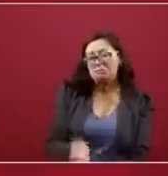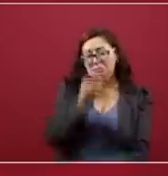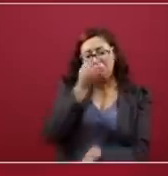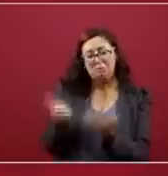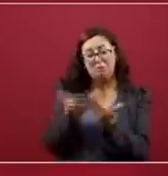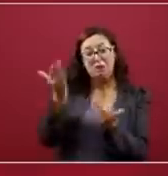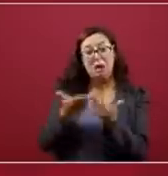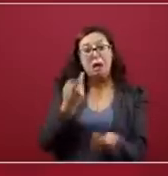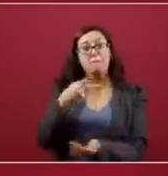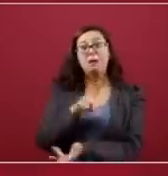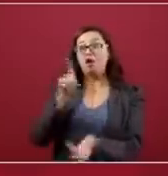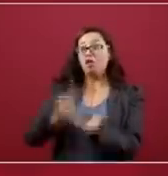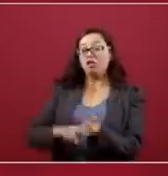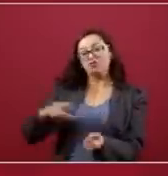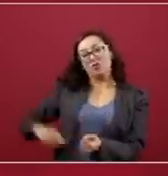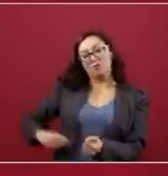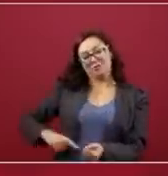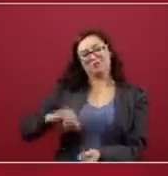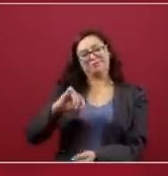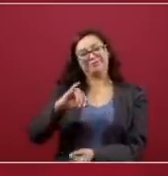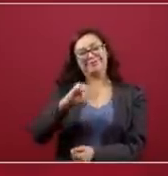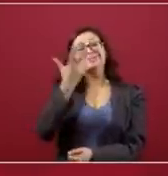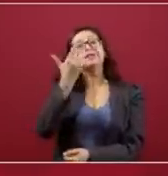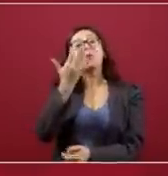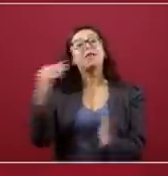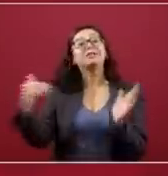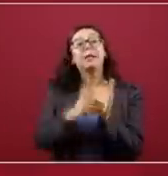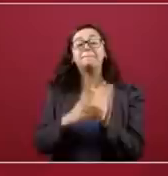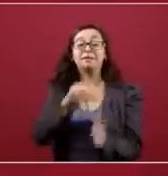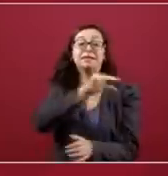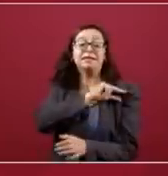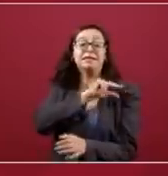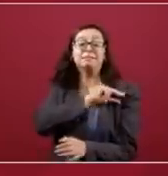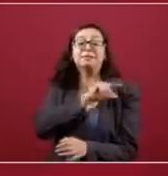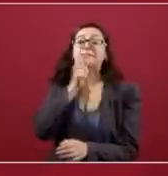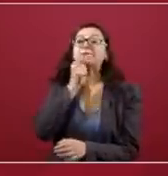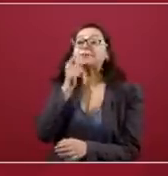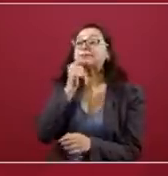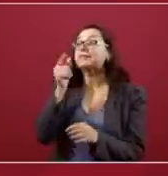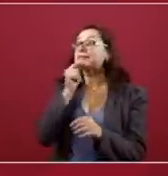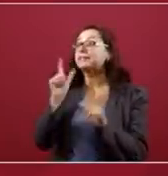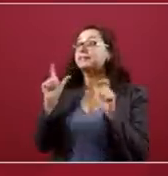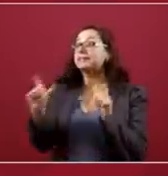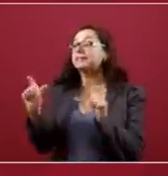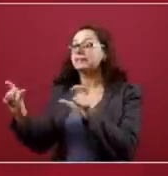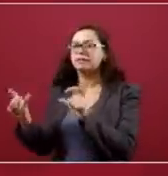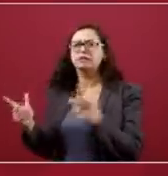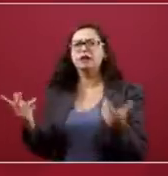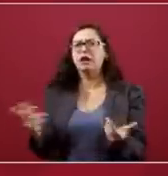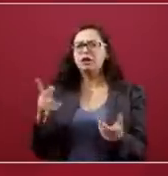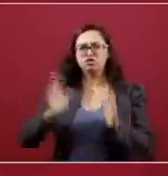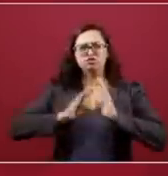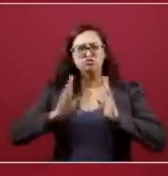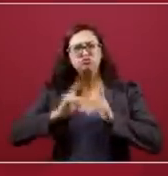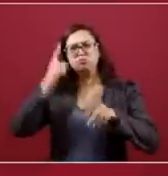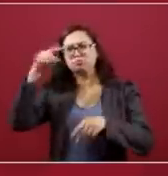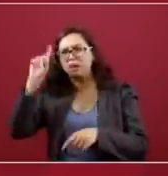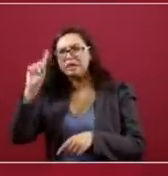pero ni siquiera con policías, con marinos, con